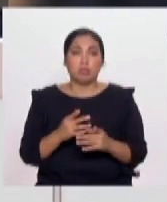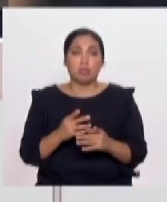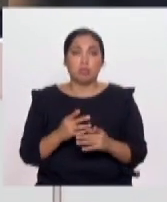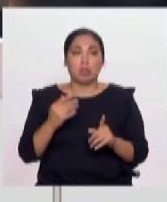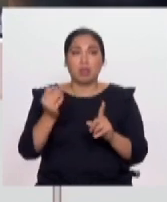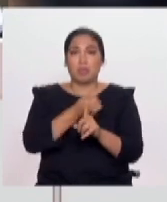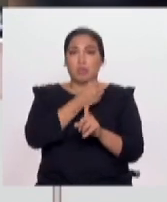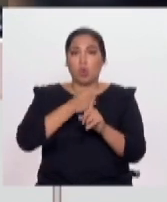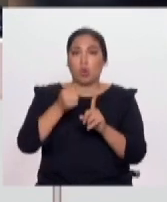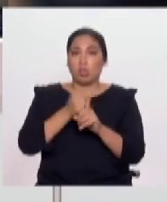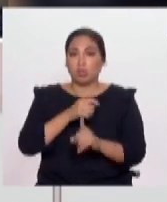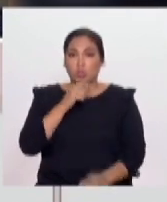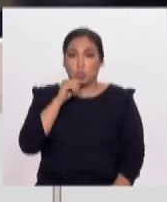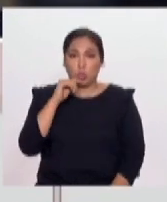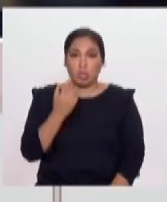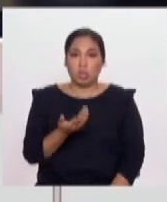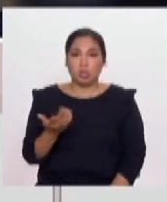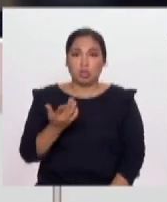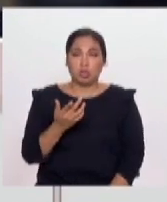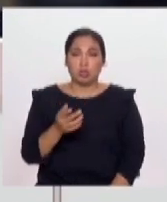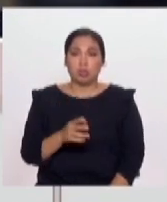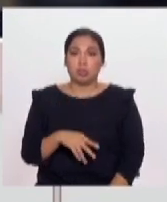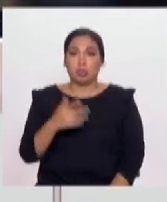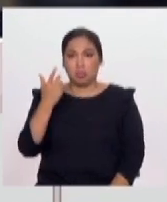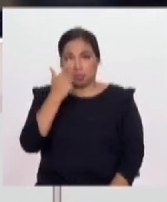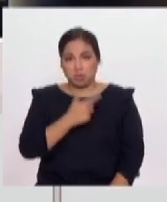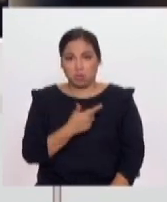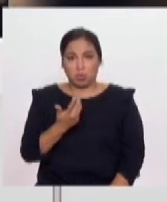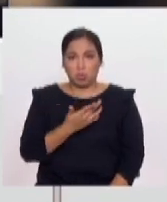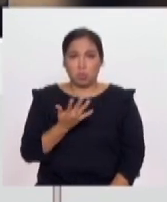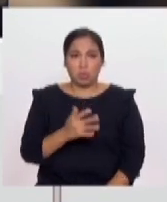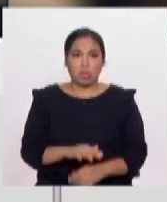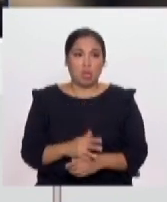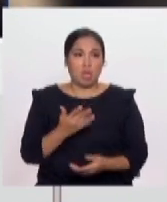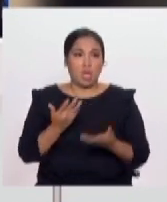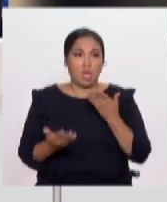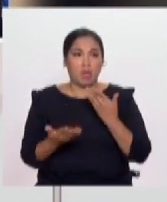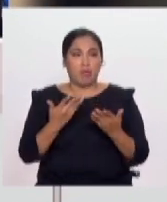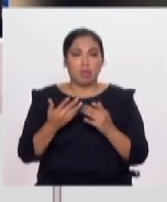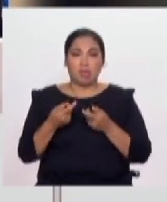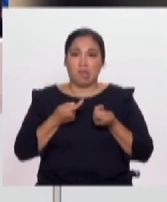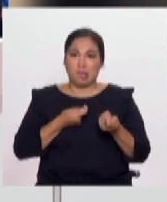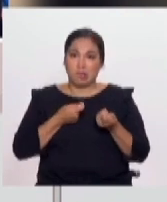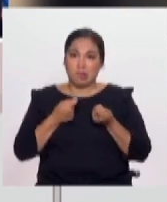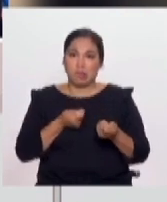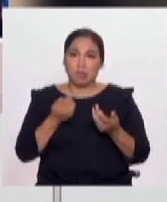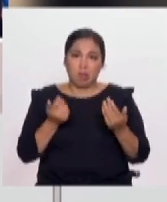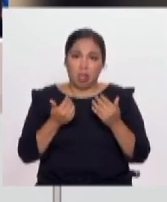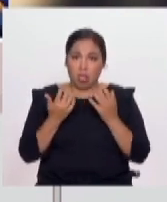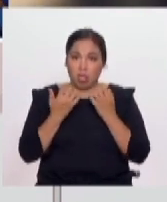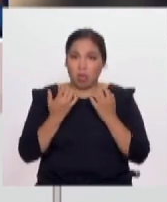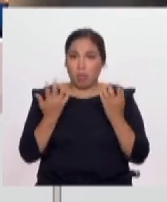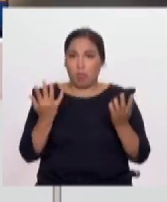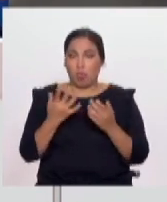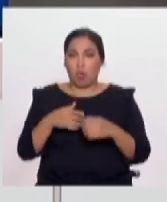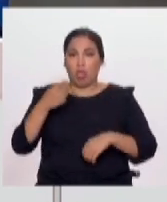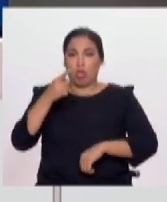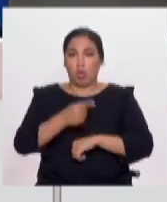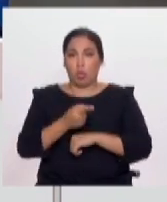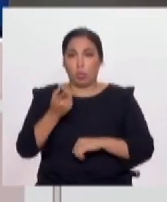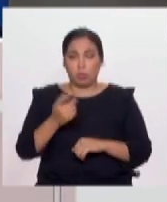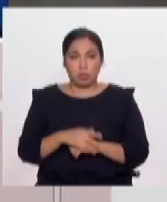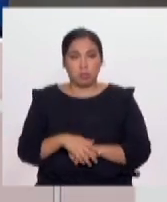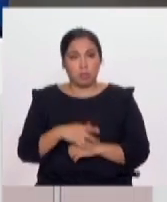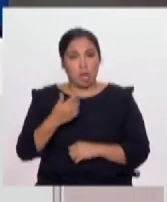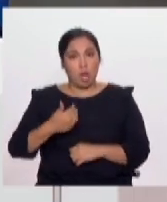violencia contra la mujer, la víctima está coaccionada. Muchas veces está amenazada y es por eso que tiene el temor de poner una denuncia, pero ahí